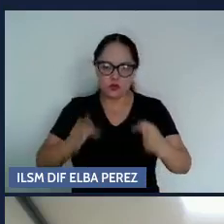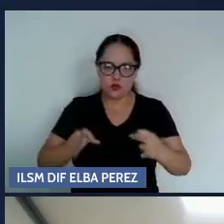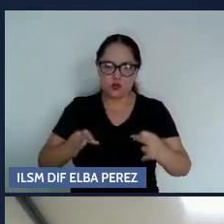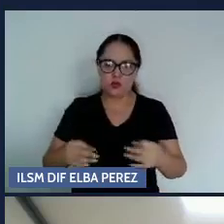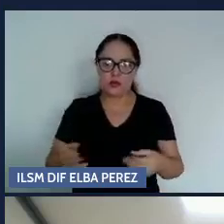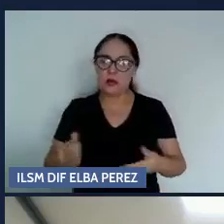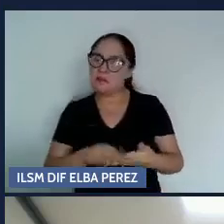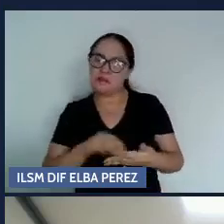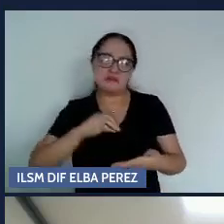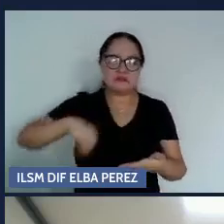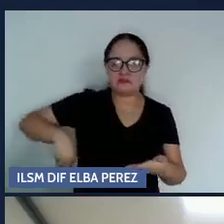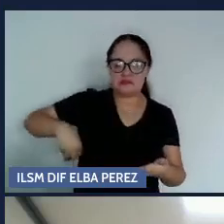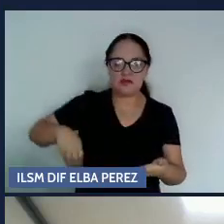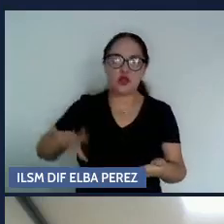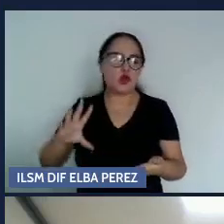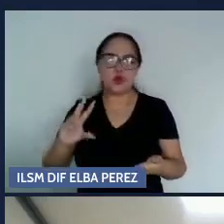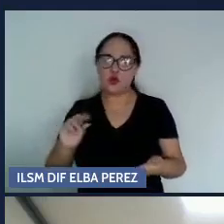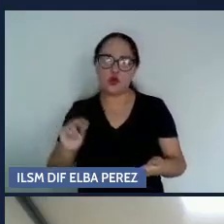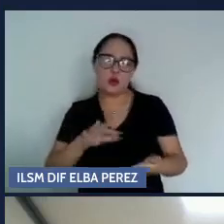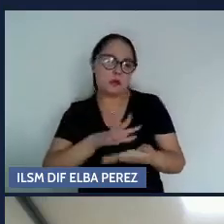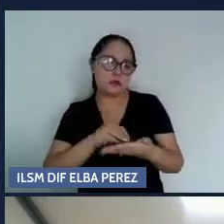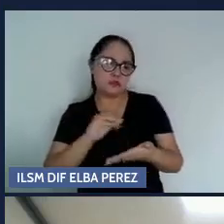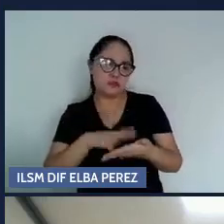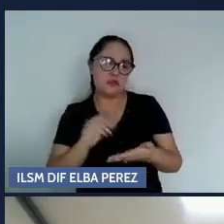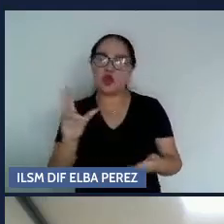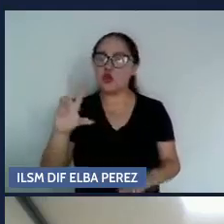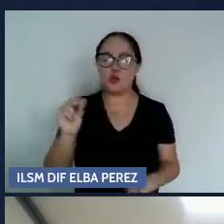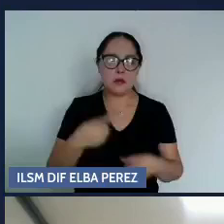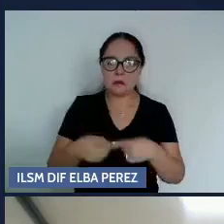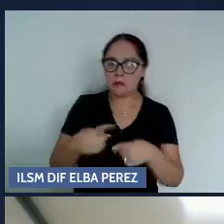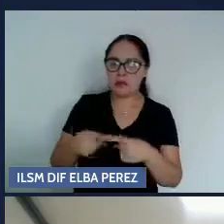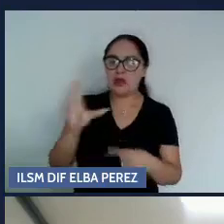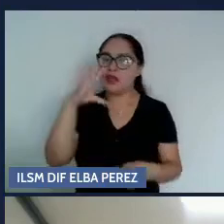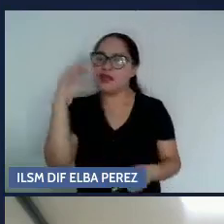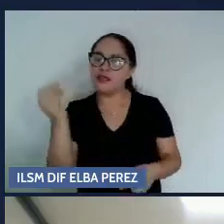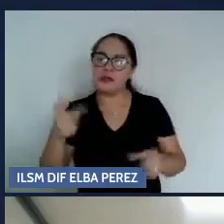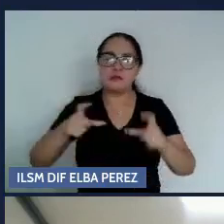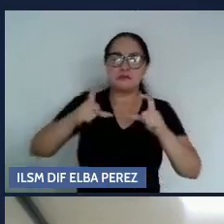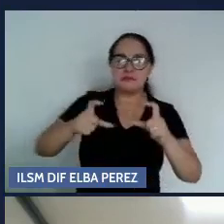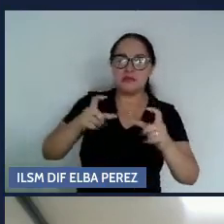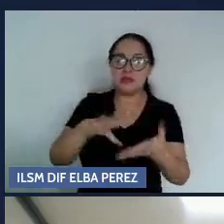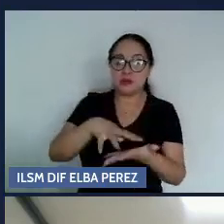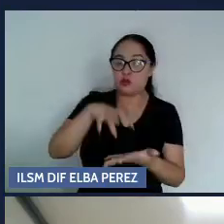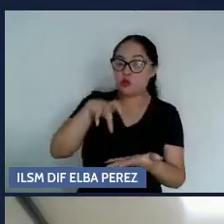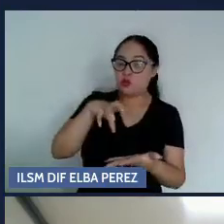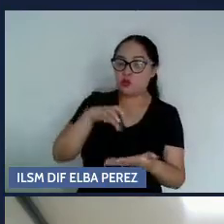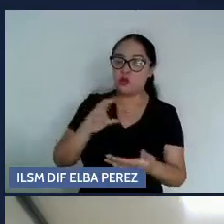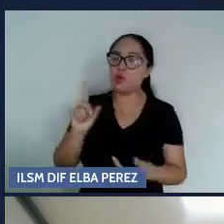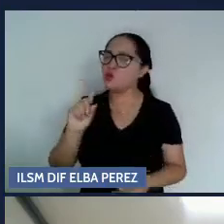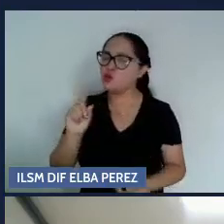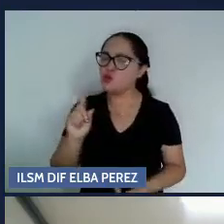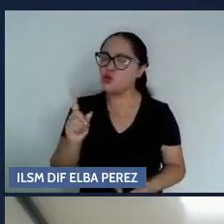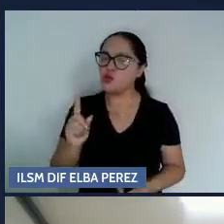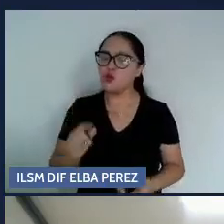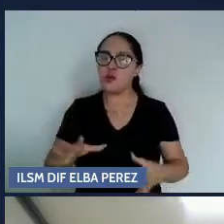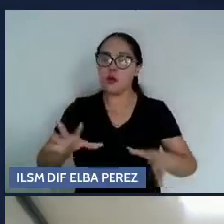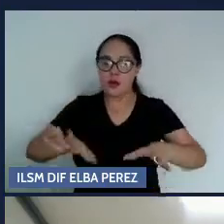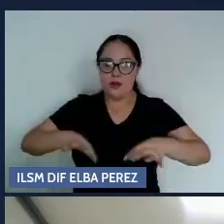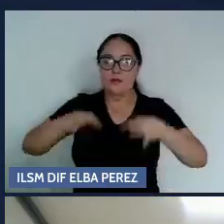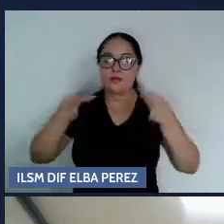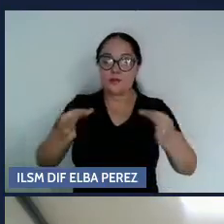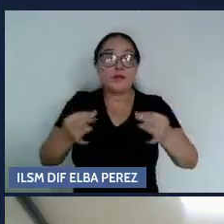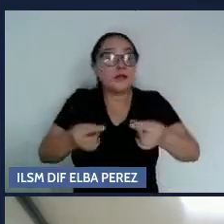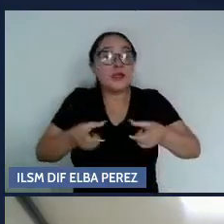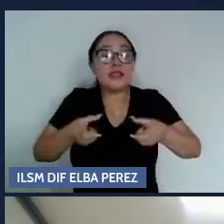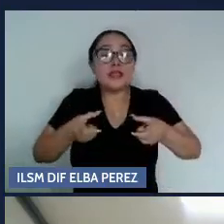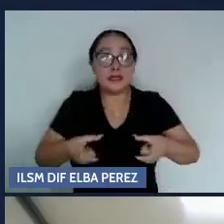fotocopias, de alguna fotografía que se le tome a la credencial, de datos que se obtengan de la credencial. No,